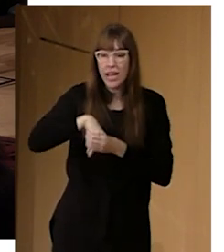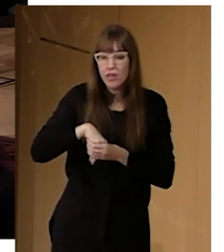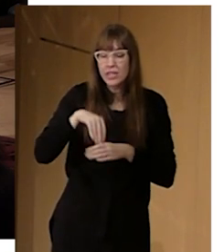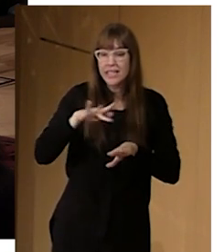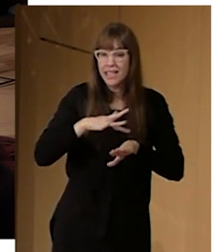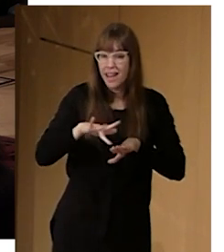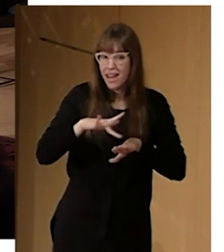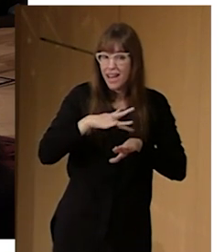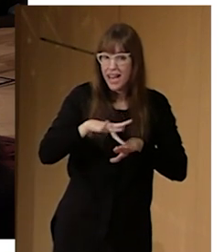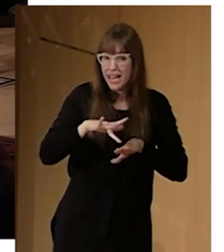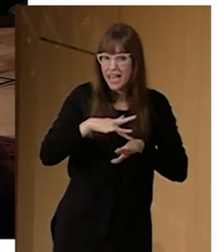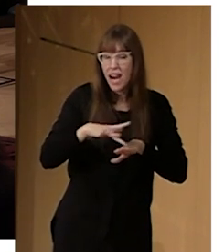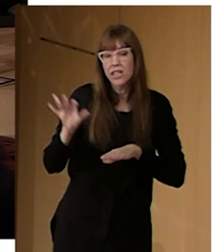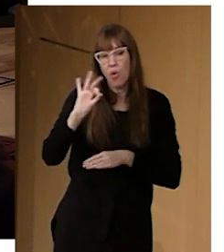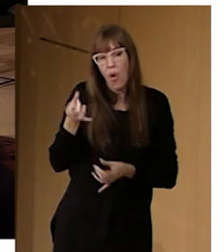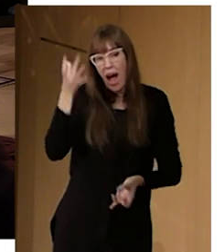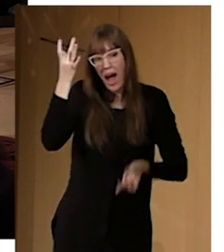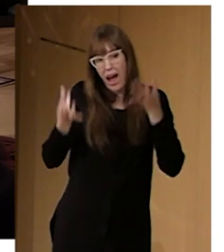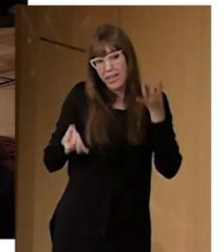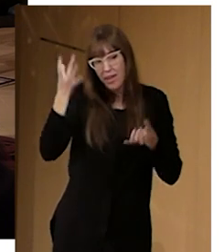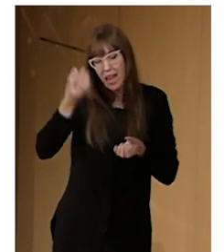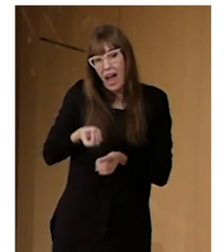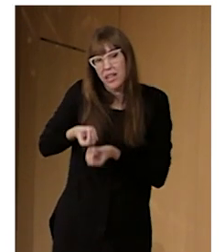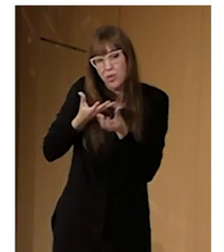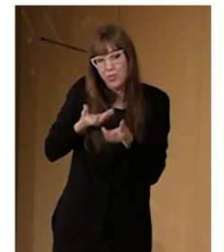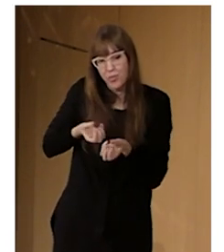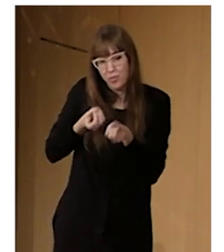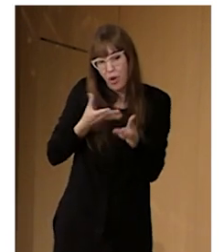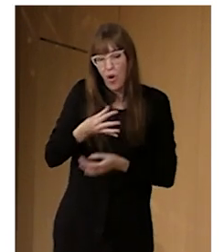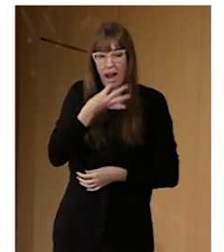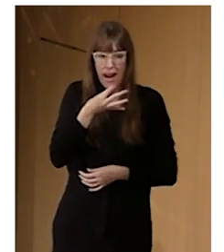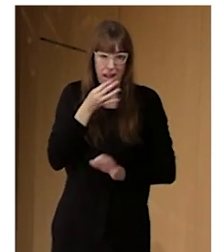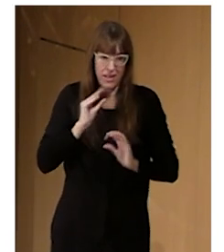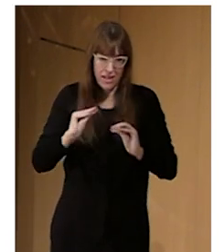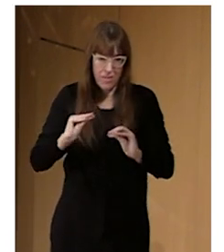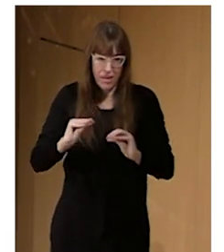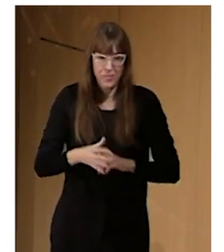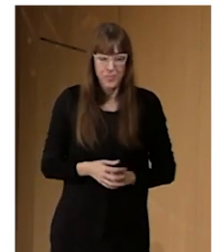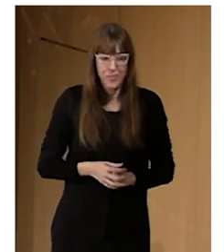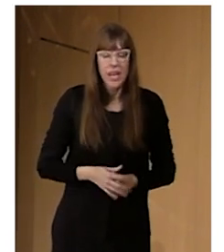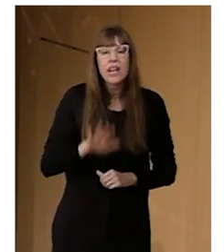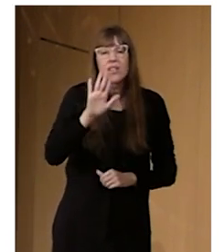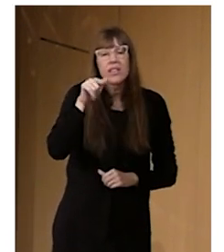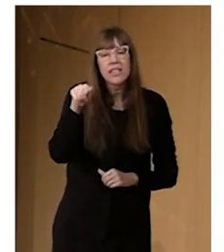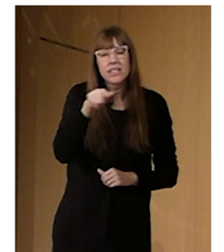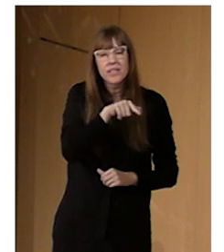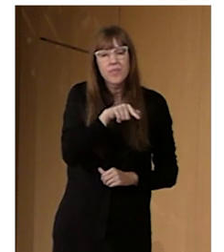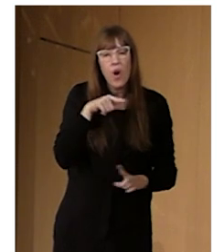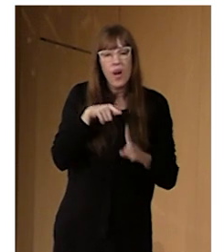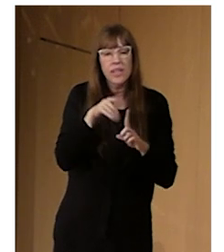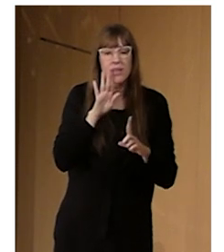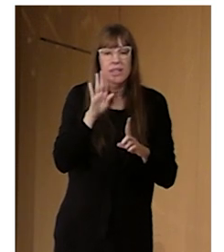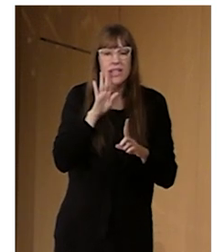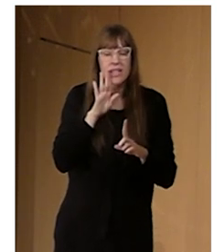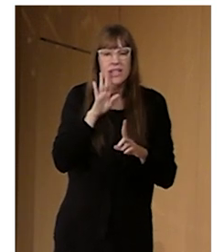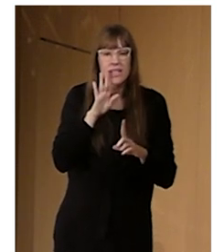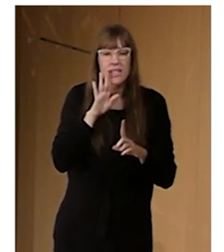la narrativa de las propias actividades eso lo hacemos Eh a través de